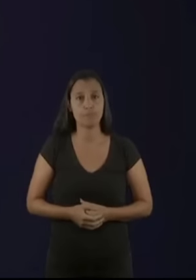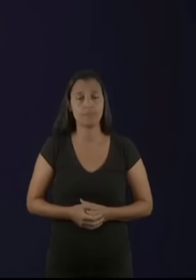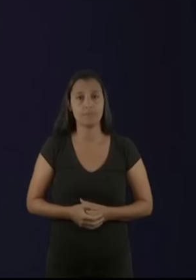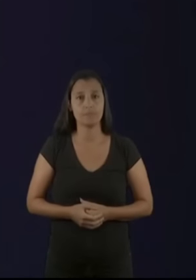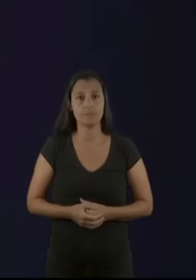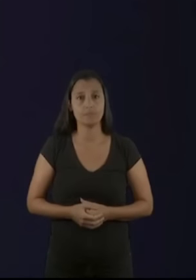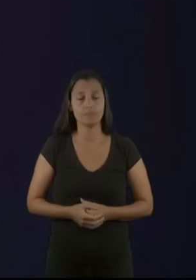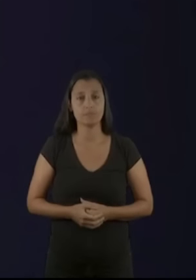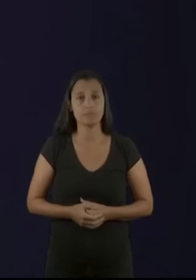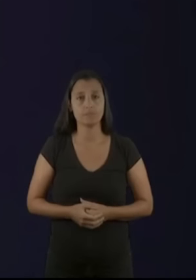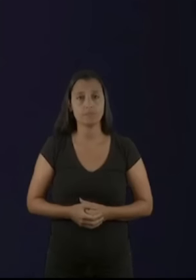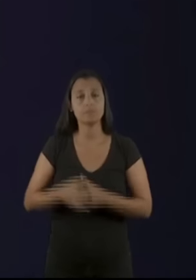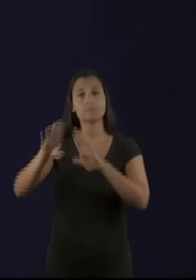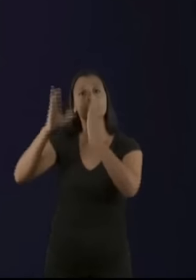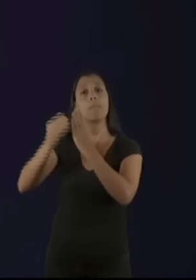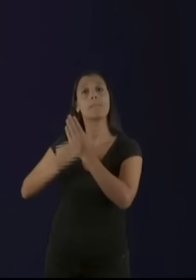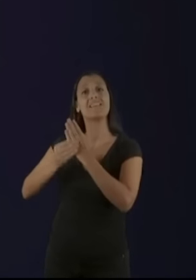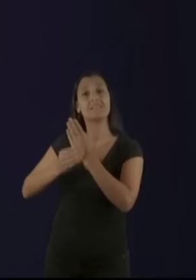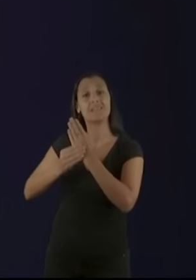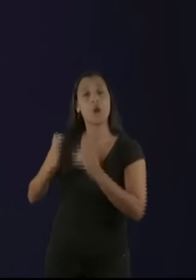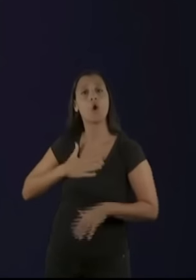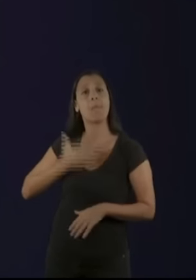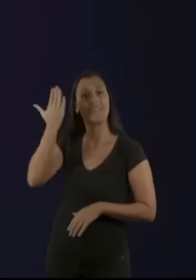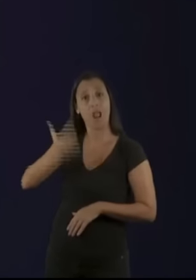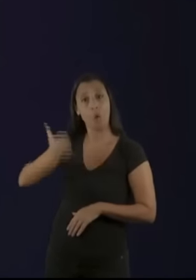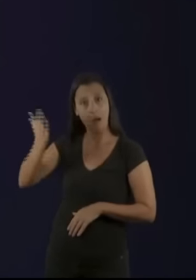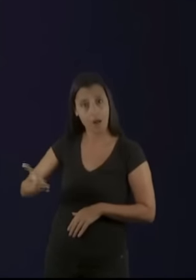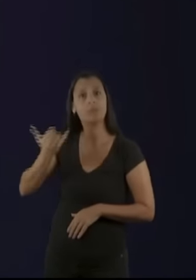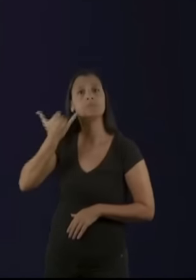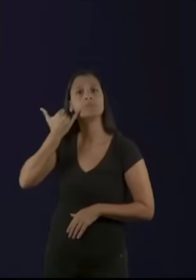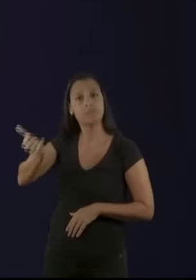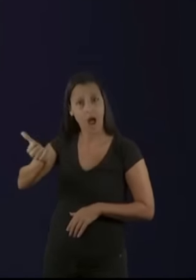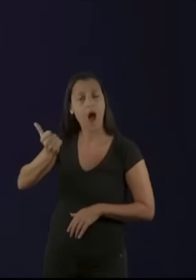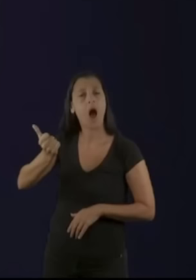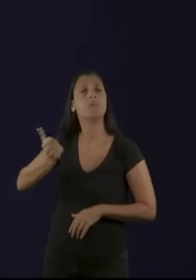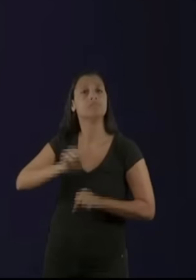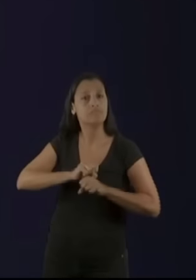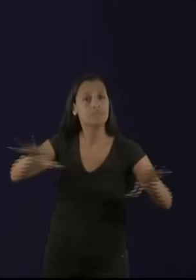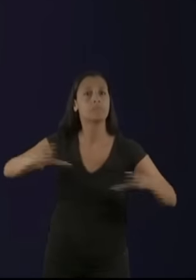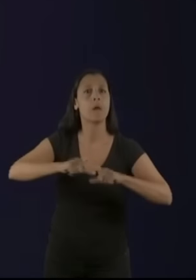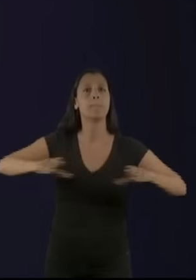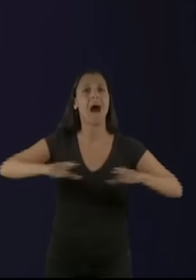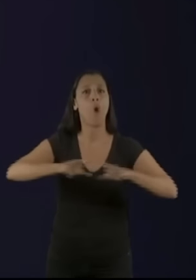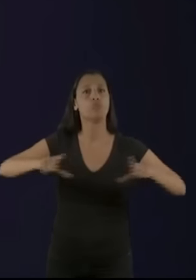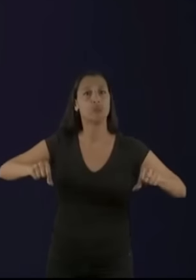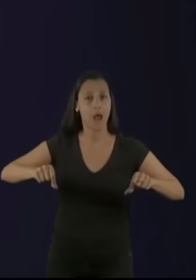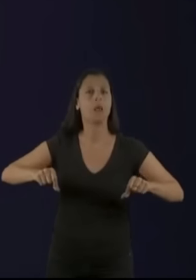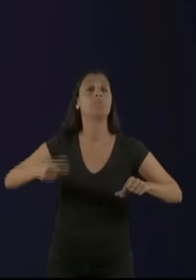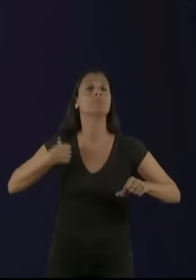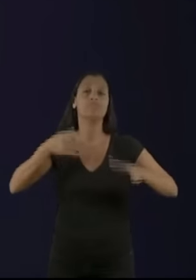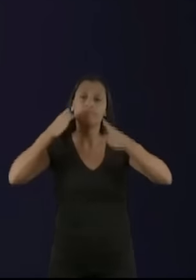cosas el Ministerio de capital humano lanzó los vouchers que están